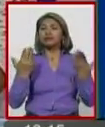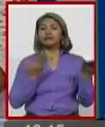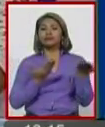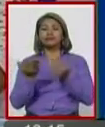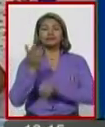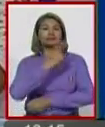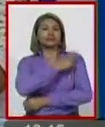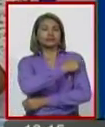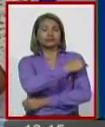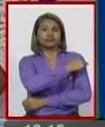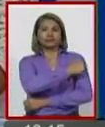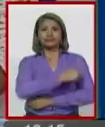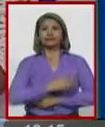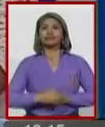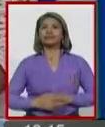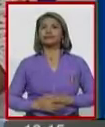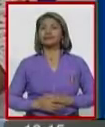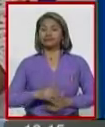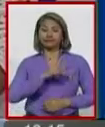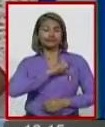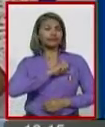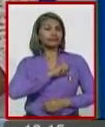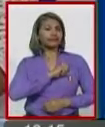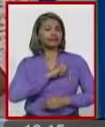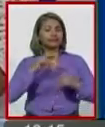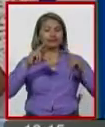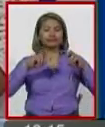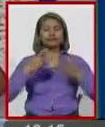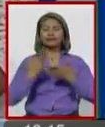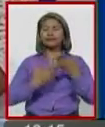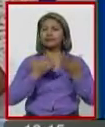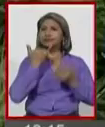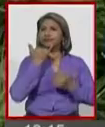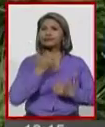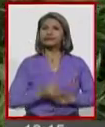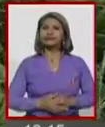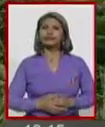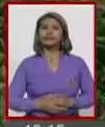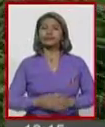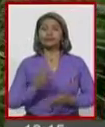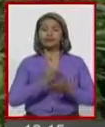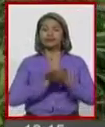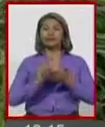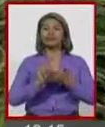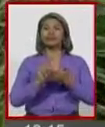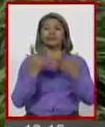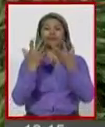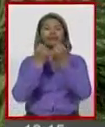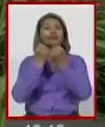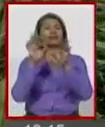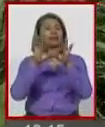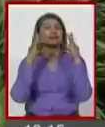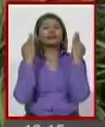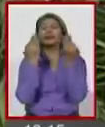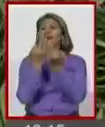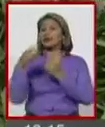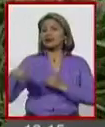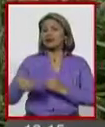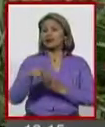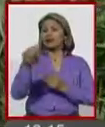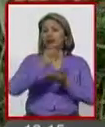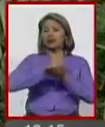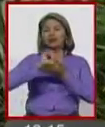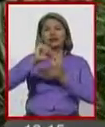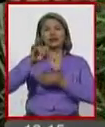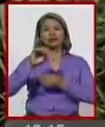encuentra internado en un centro médico. La policía investiga el hecho. Este fin de semana fue trágico para una familia que viajaba